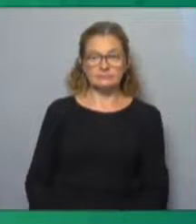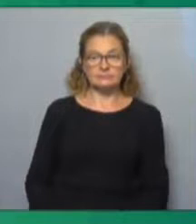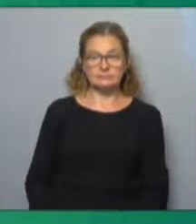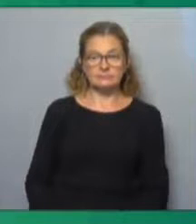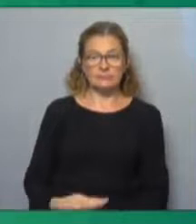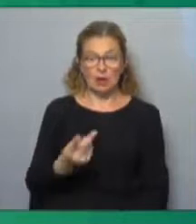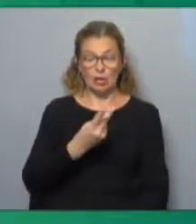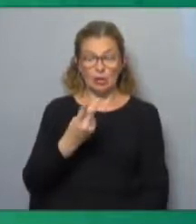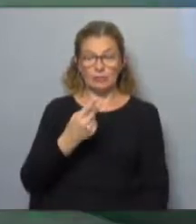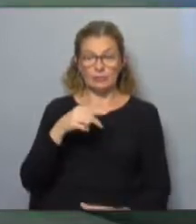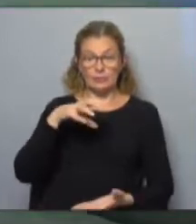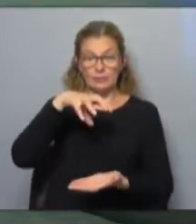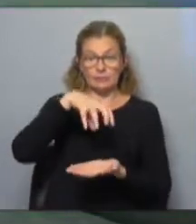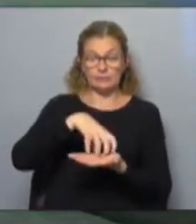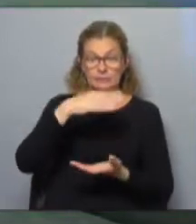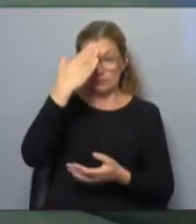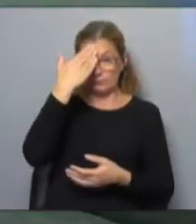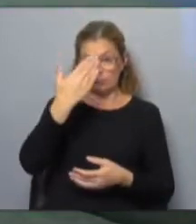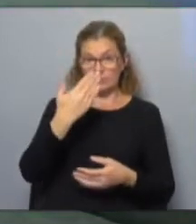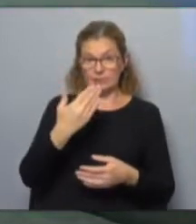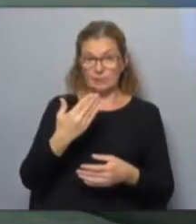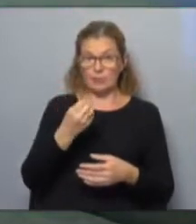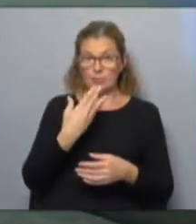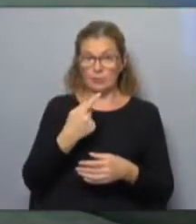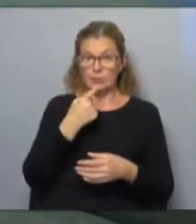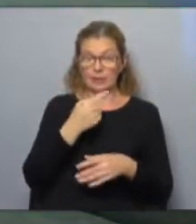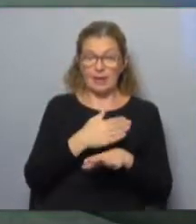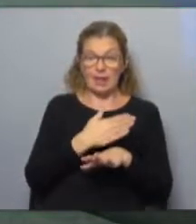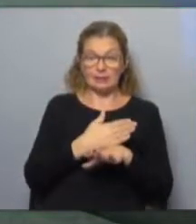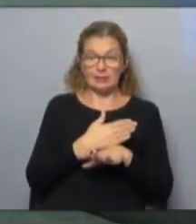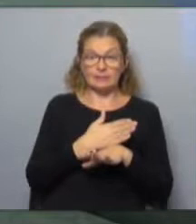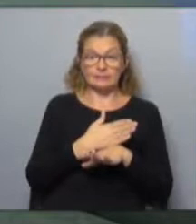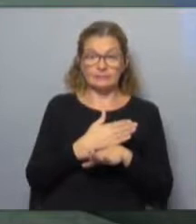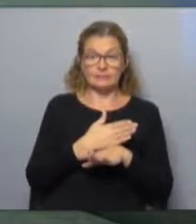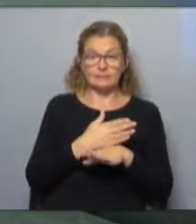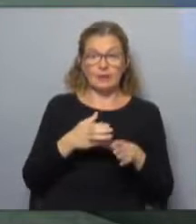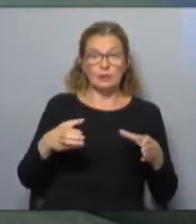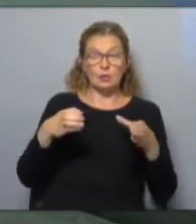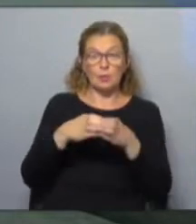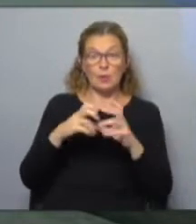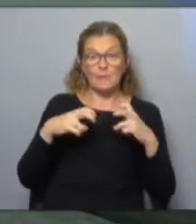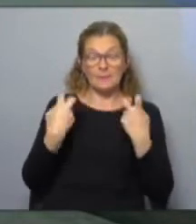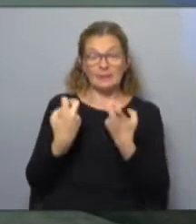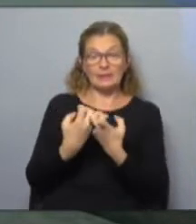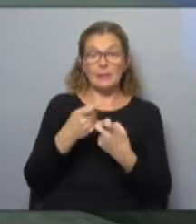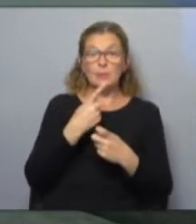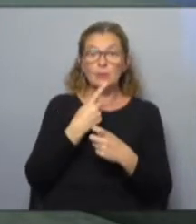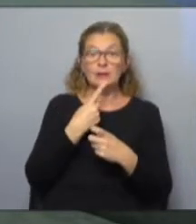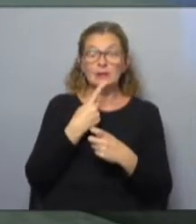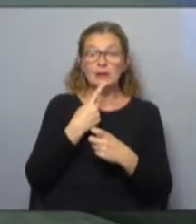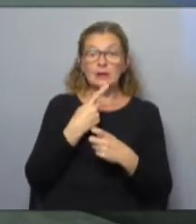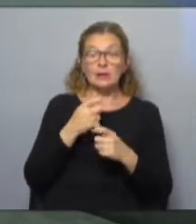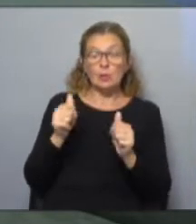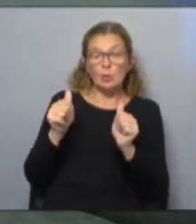Martín Natalia, estamos aquí en la sede del Frente Amplio porque como dije hace un ratito está reunida la mesa política del partido